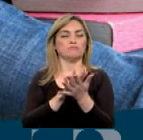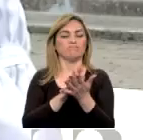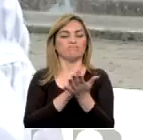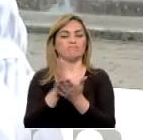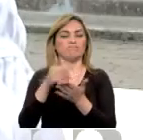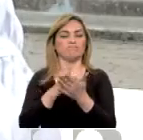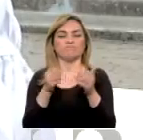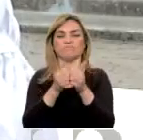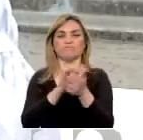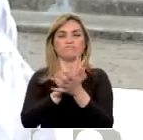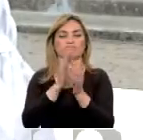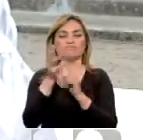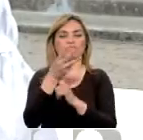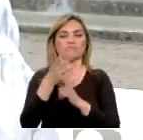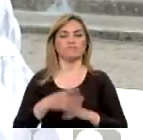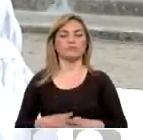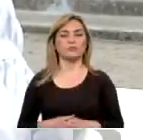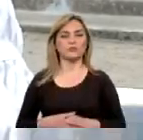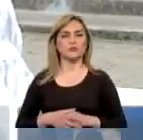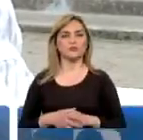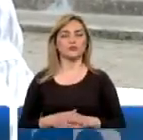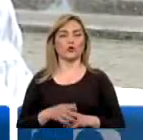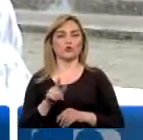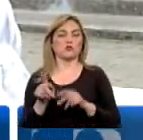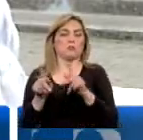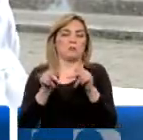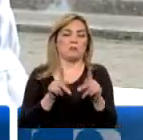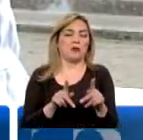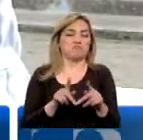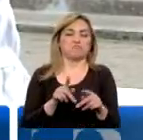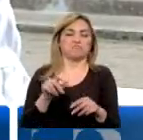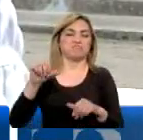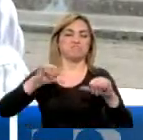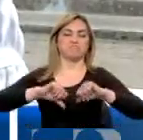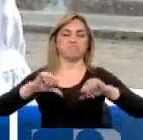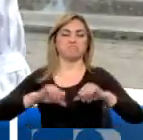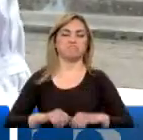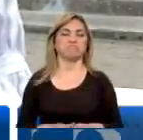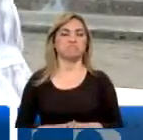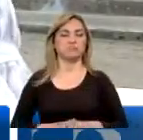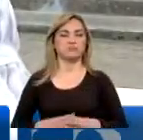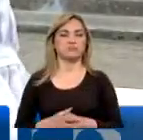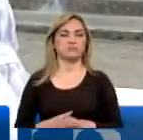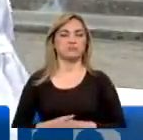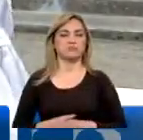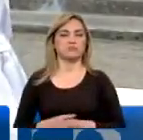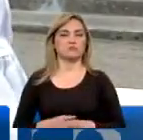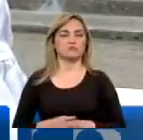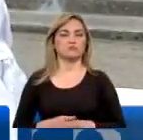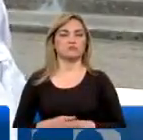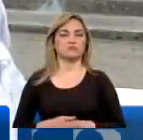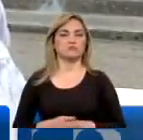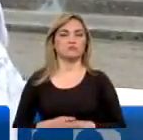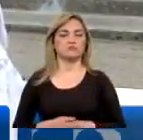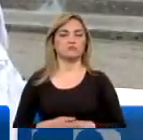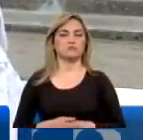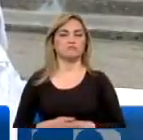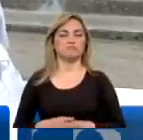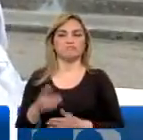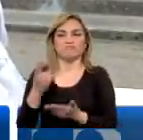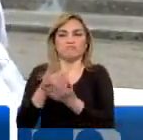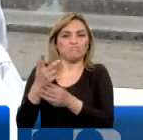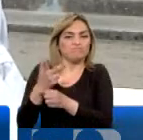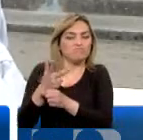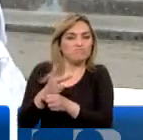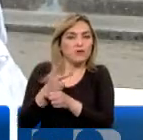internet. Por más que usted tenga un plan, pero no es deficiente, es bajo, al menos videos y todo eso no se puede ver.